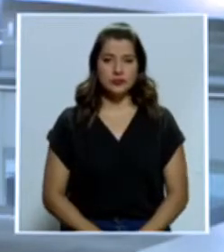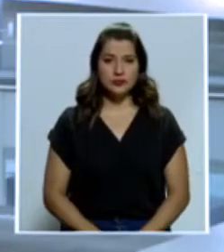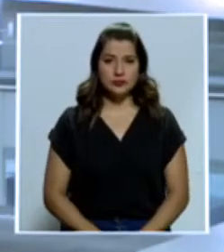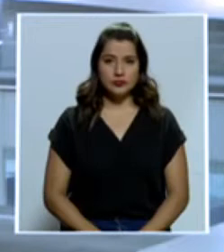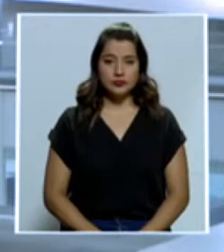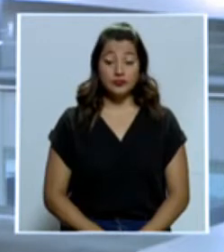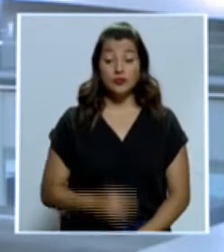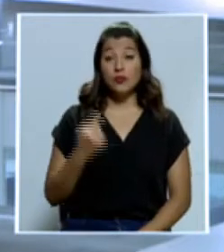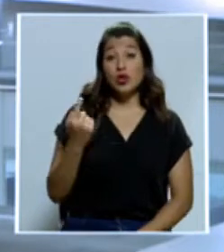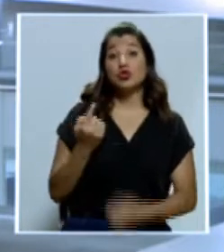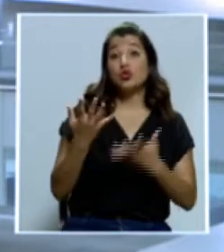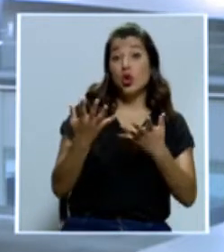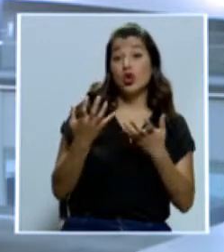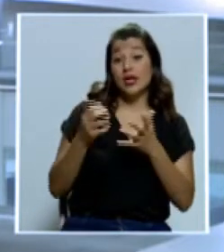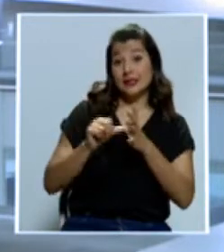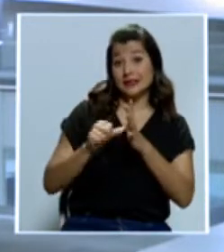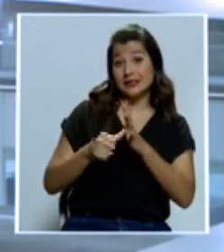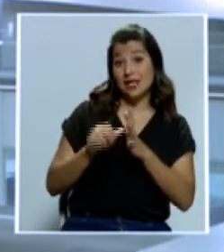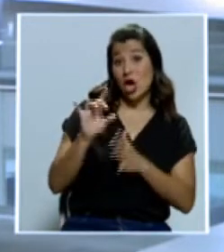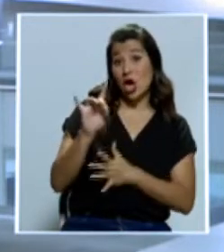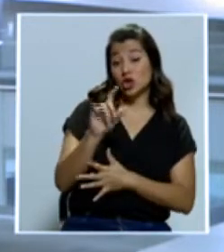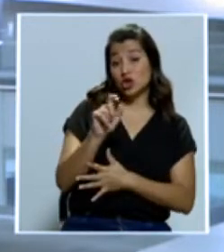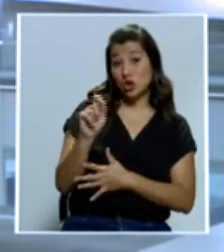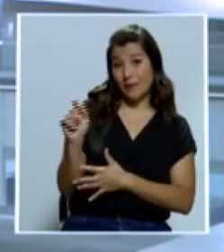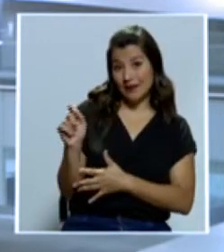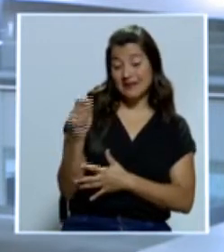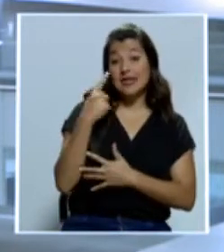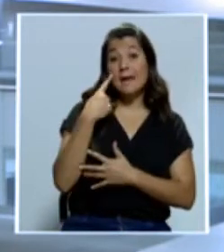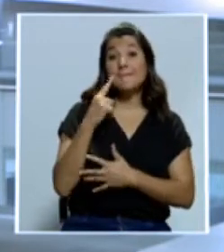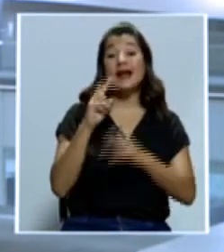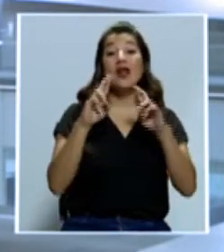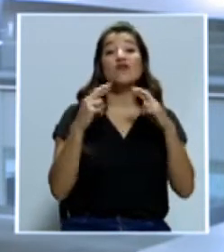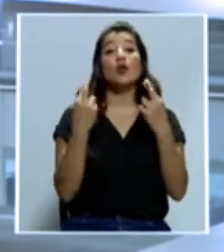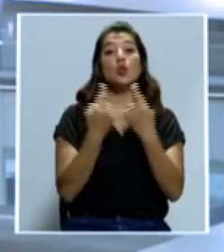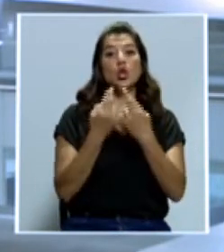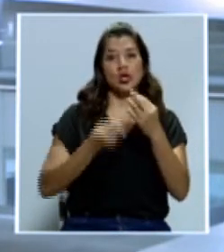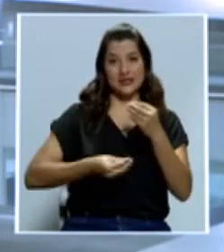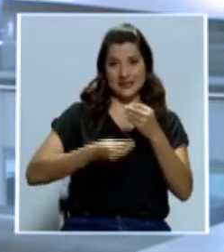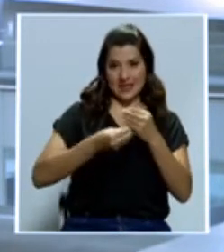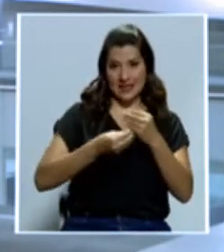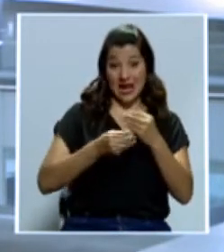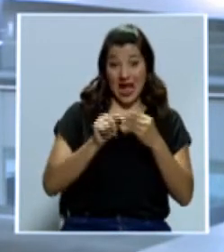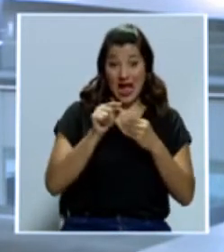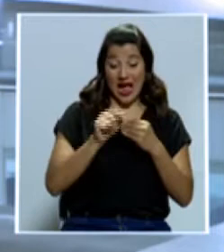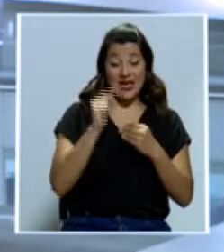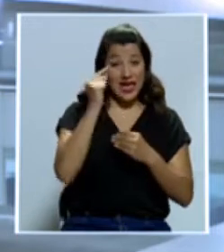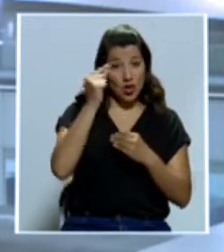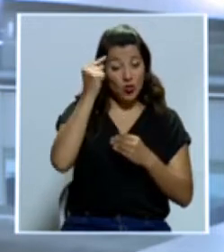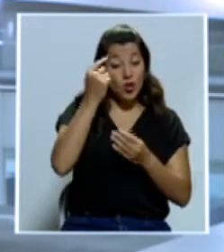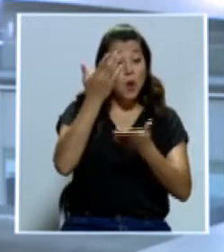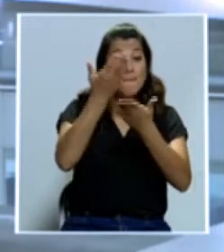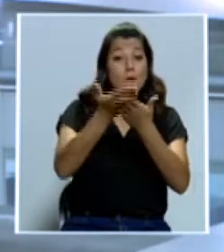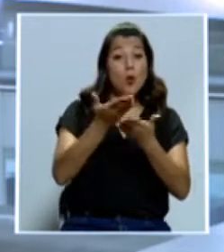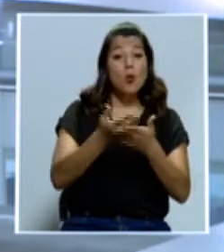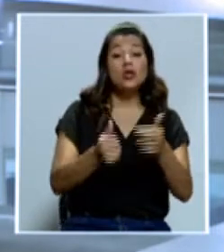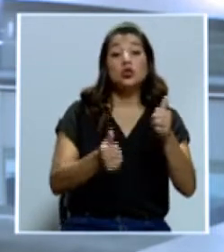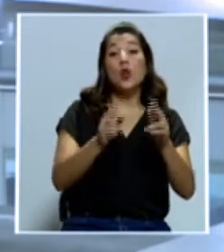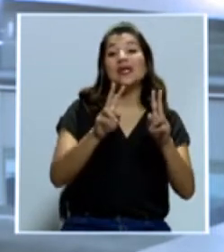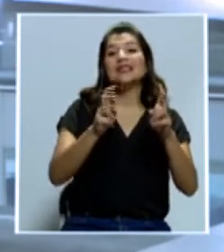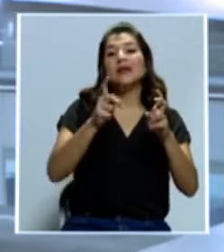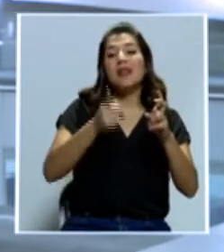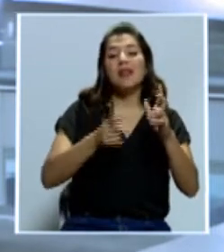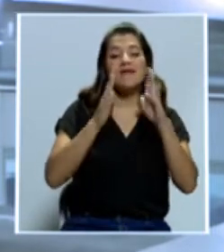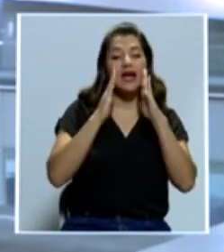Nada más destacar que son 8 meses de sesiones extraordinarias en las que el Poder Ejecutivo tendrá el control de la agenda de proyectos de ley